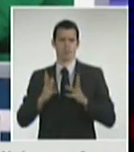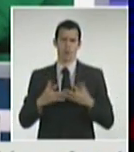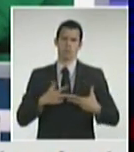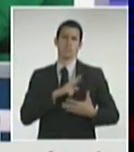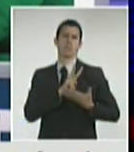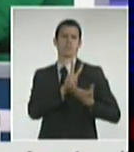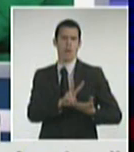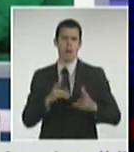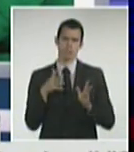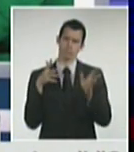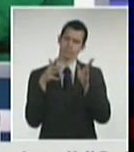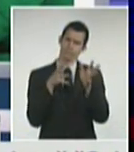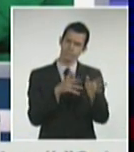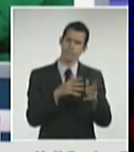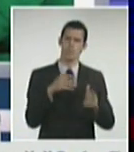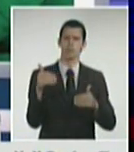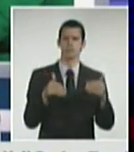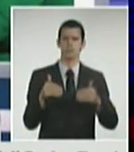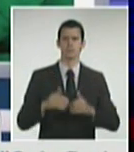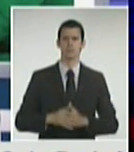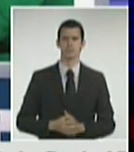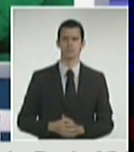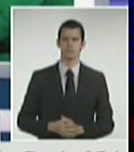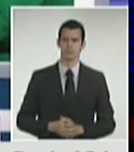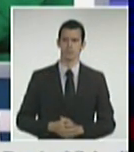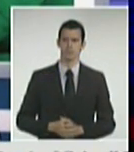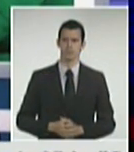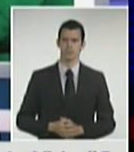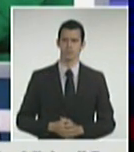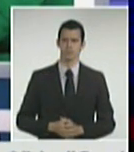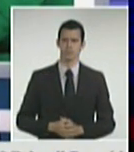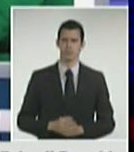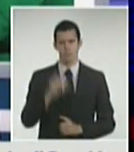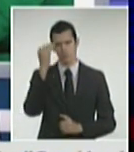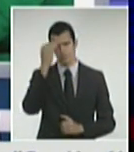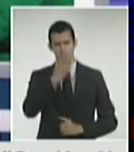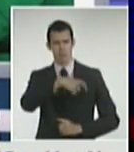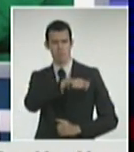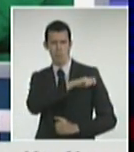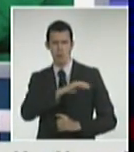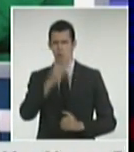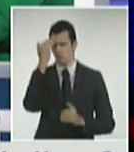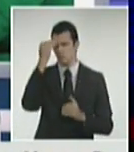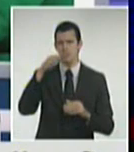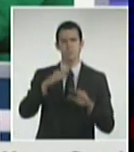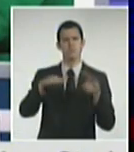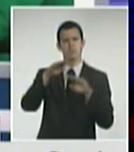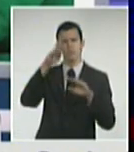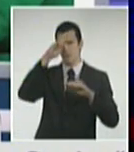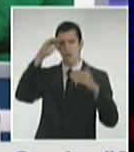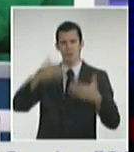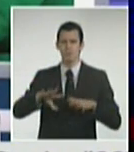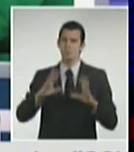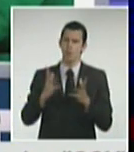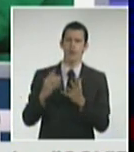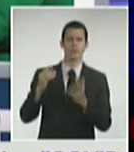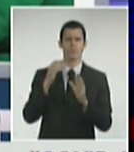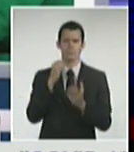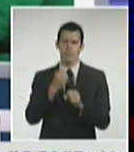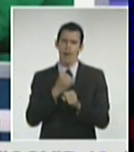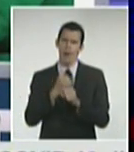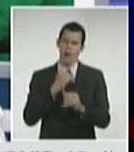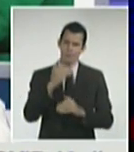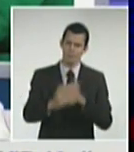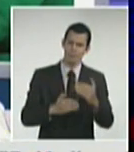intensa por todo el sistema de salud y por toda la población, para poderlo cumplimentar, como lo hemos visto también y como